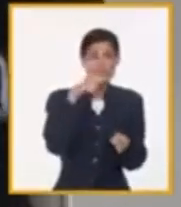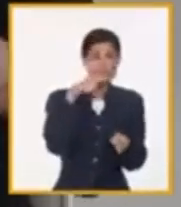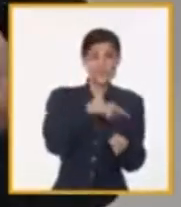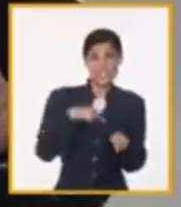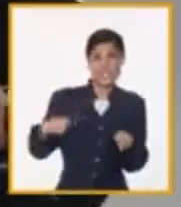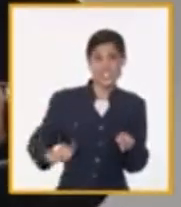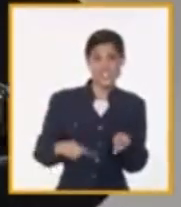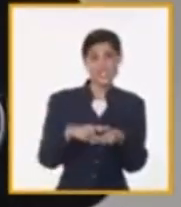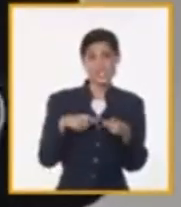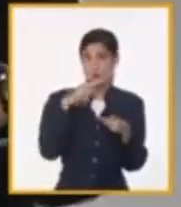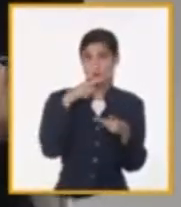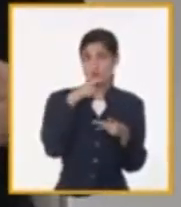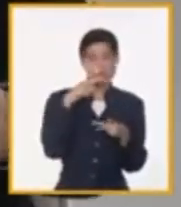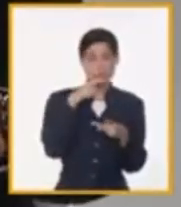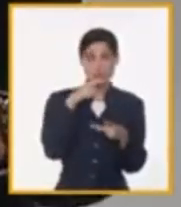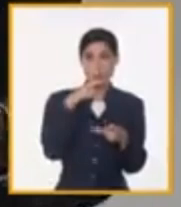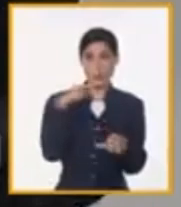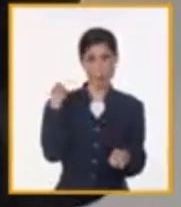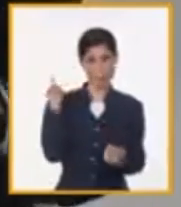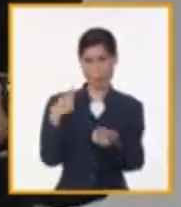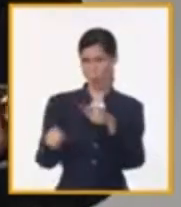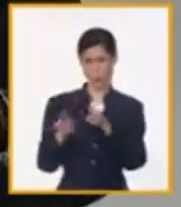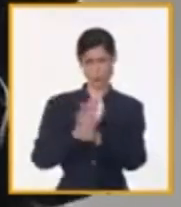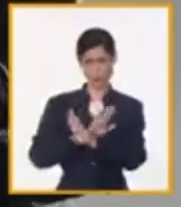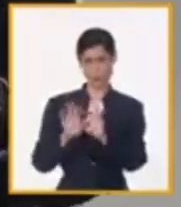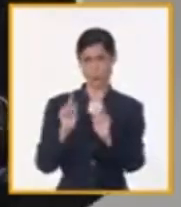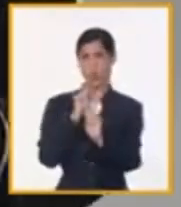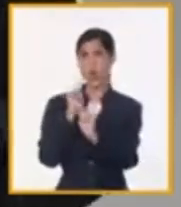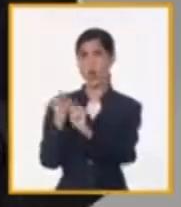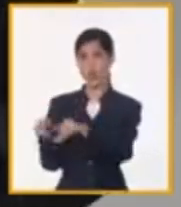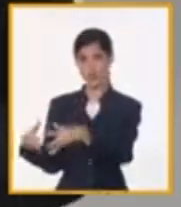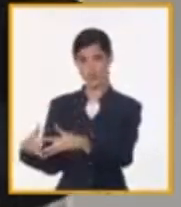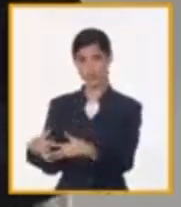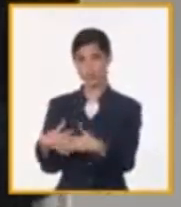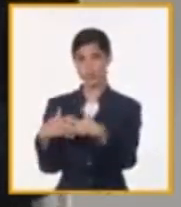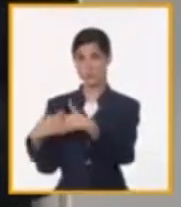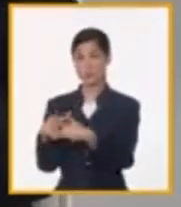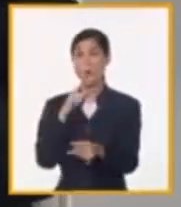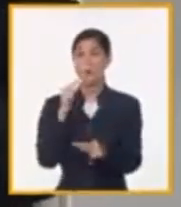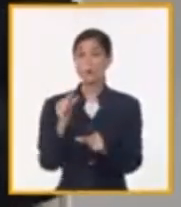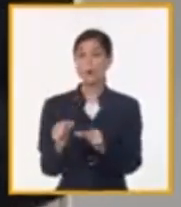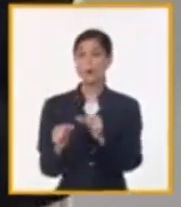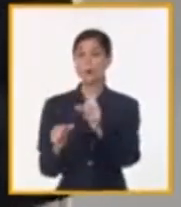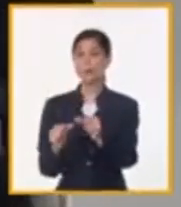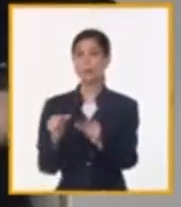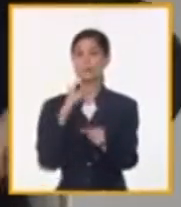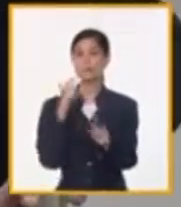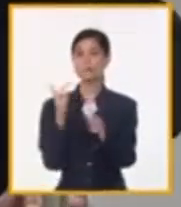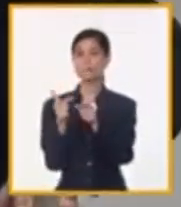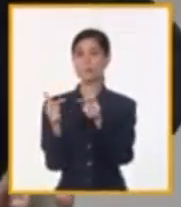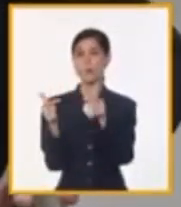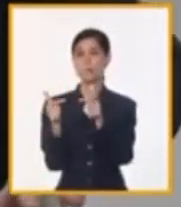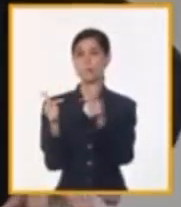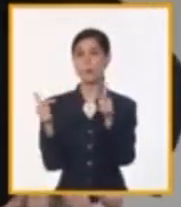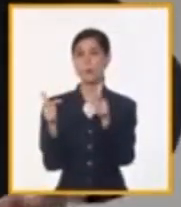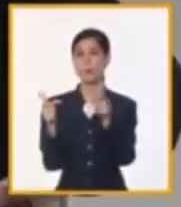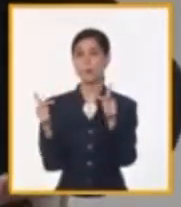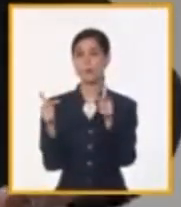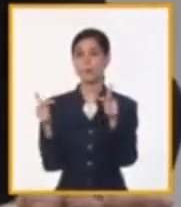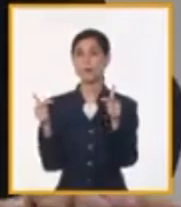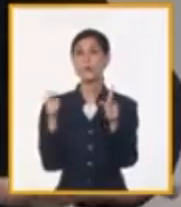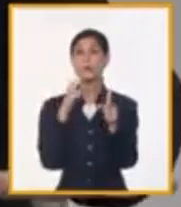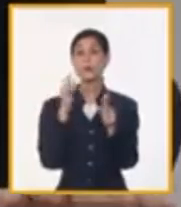Irán es un mundo alternativo está creciendo se va imponiendo y va de cierta manera desplazando al